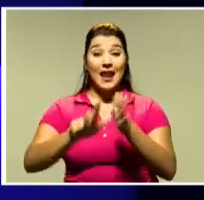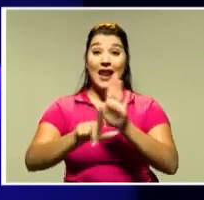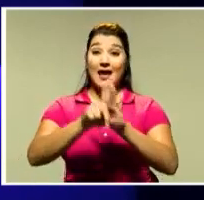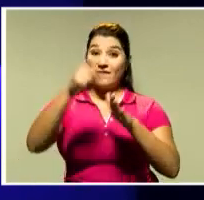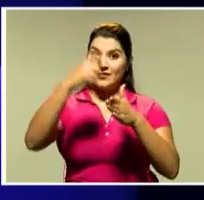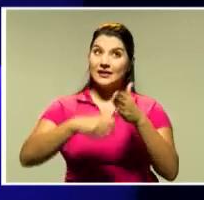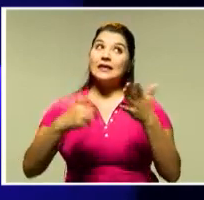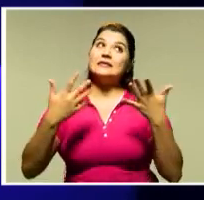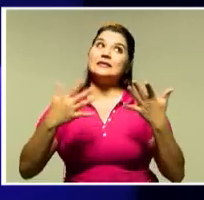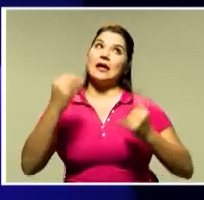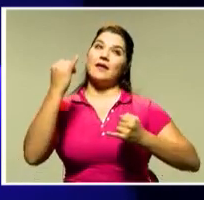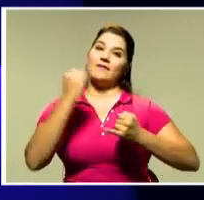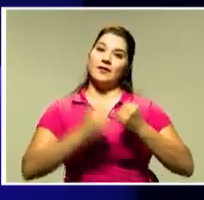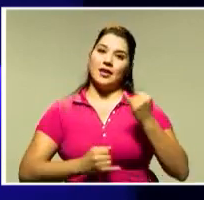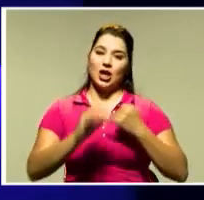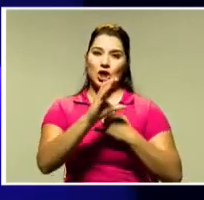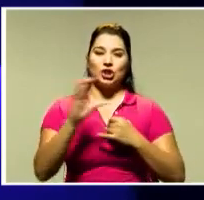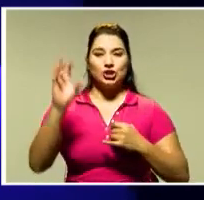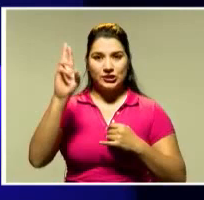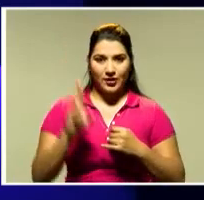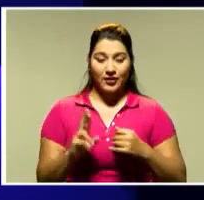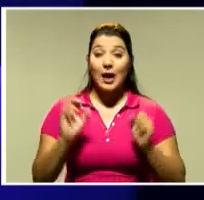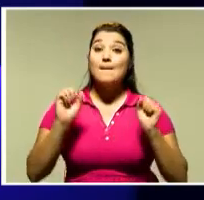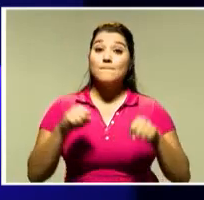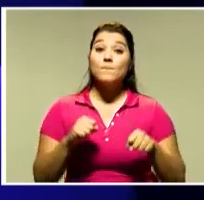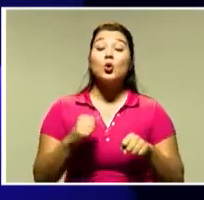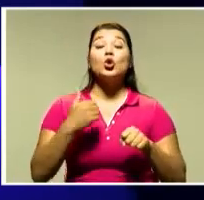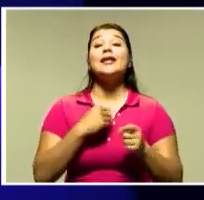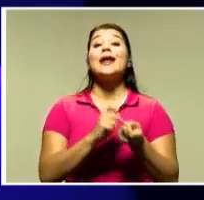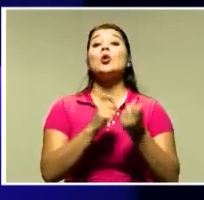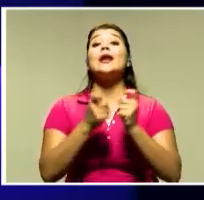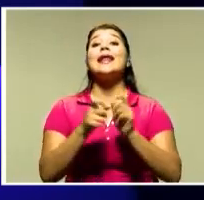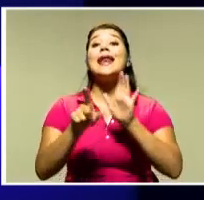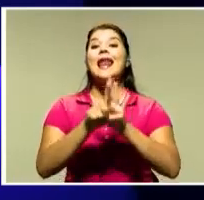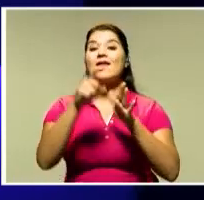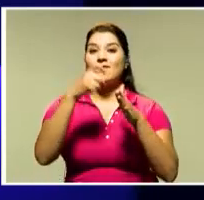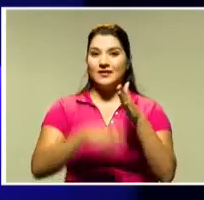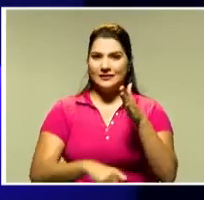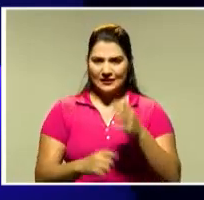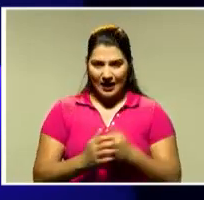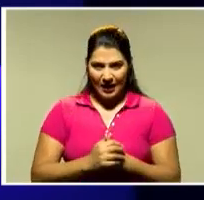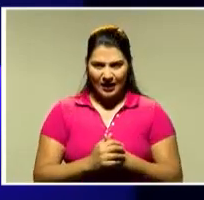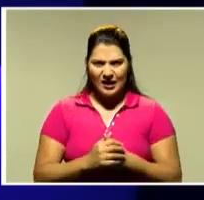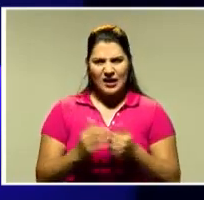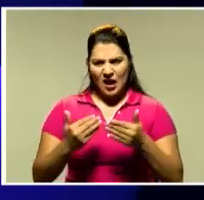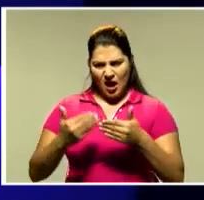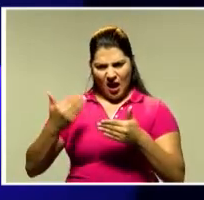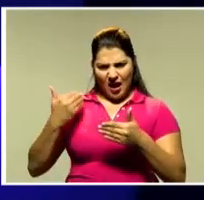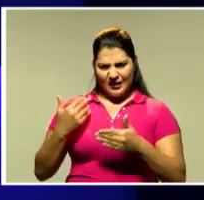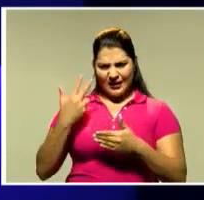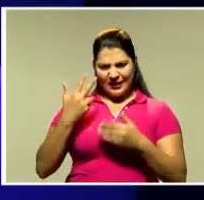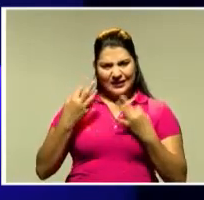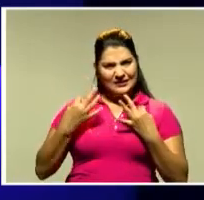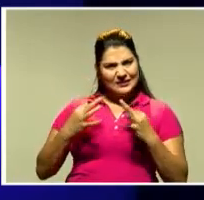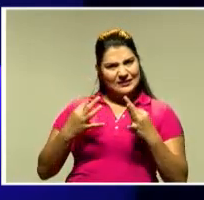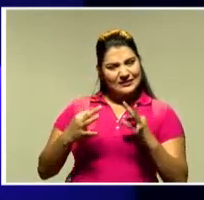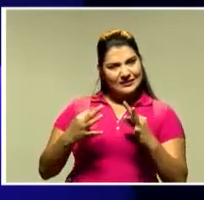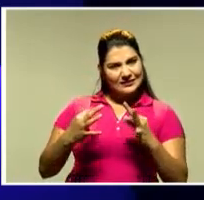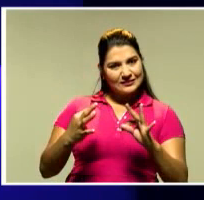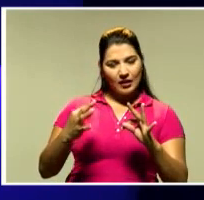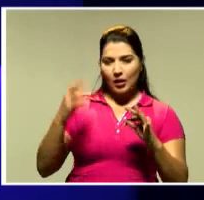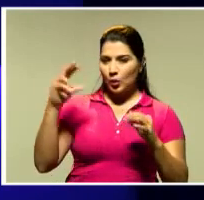fiscal. Finalmente, el país hizo una reforma fiscal. Había habido tres intentos, al